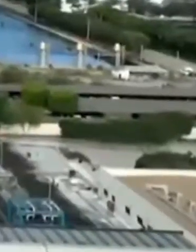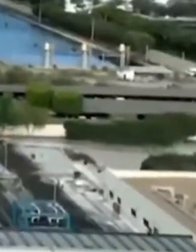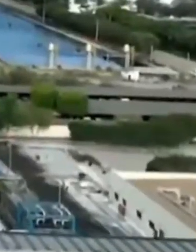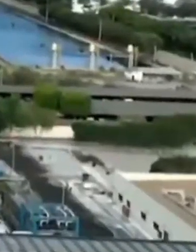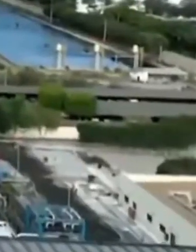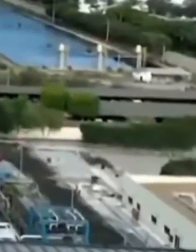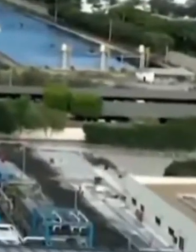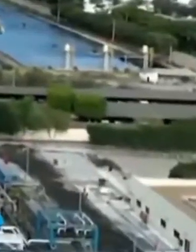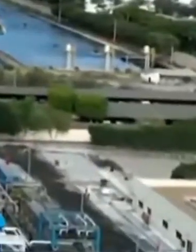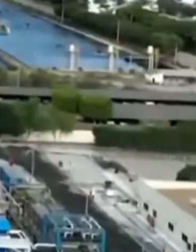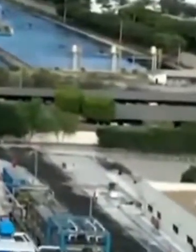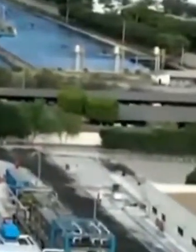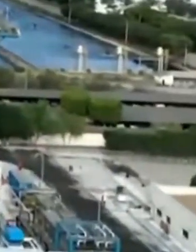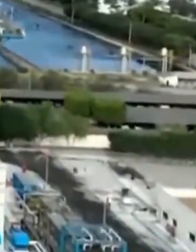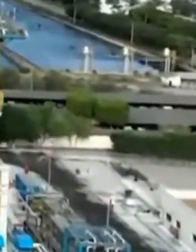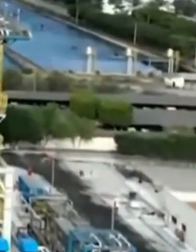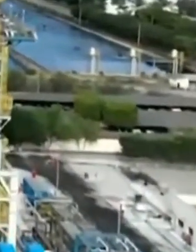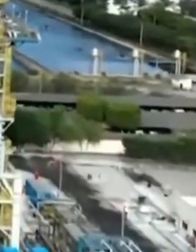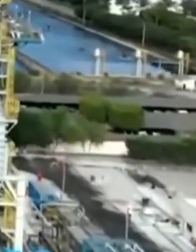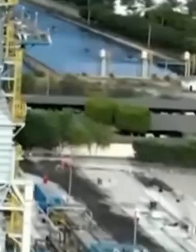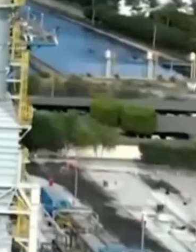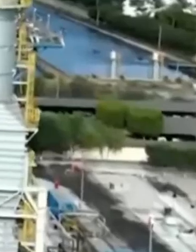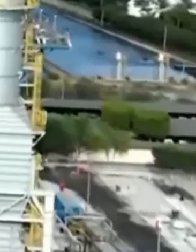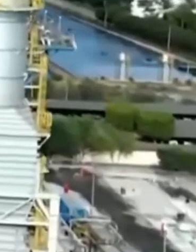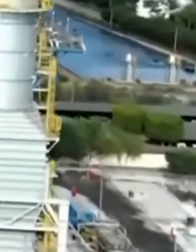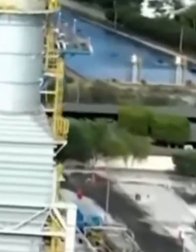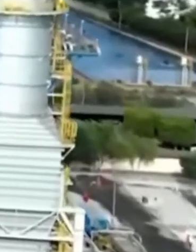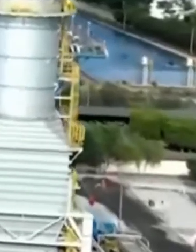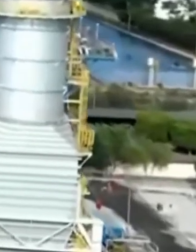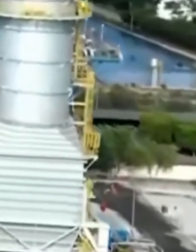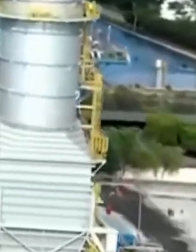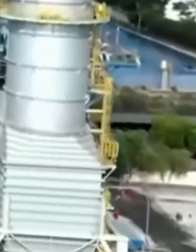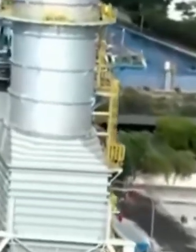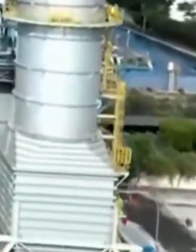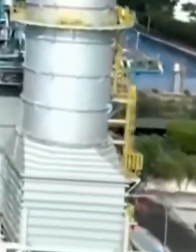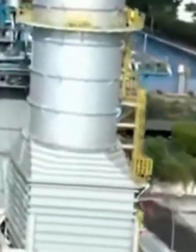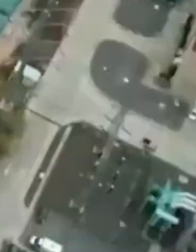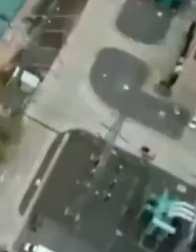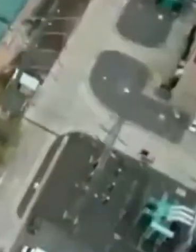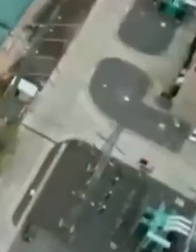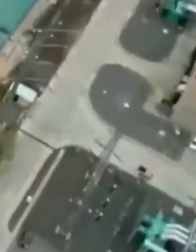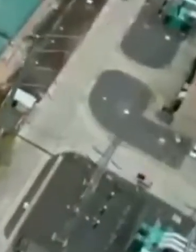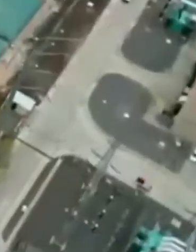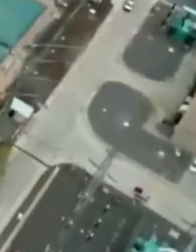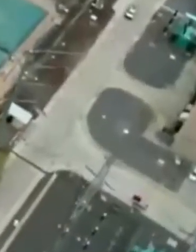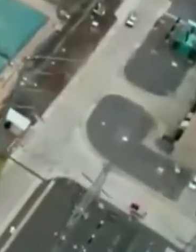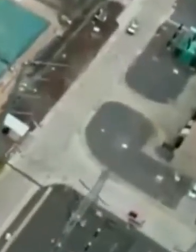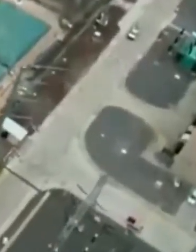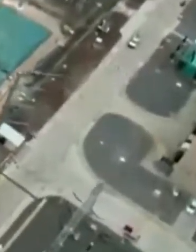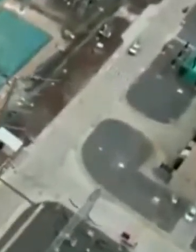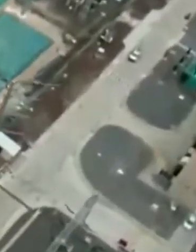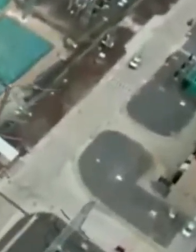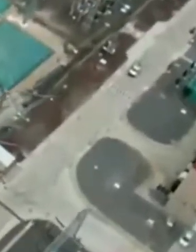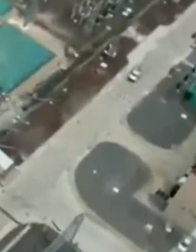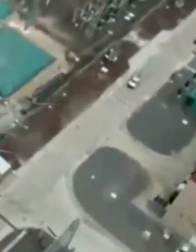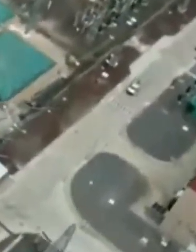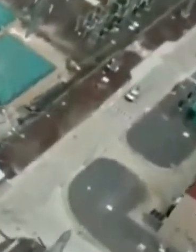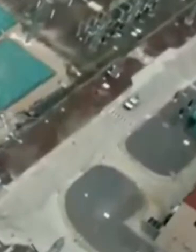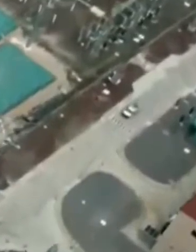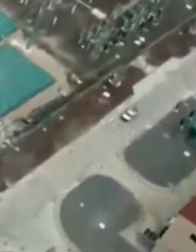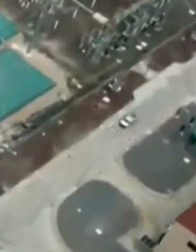Central Ciclo Combinado Salamanca, 100% finalizada. Central Ciclo Combinado El Saus